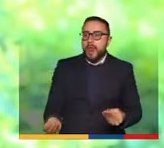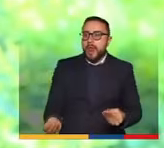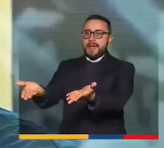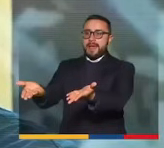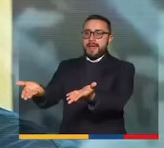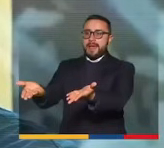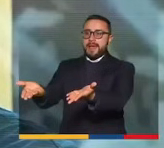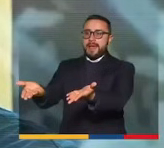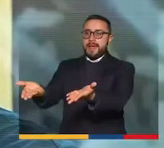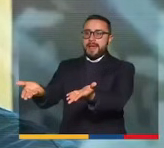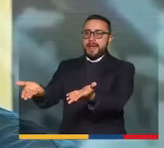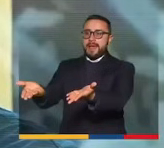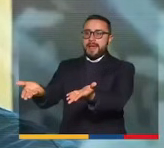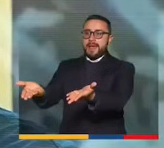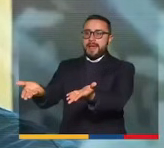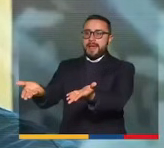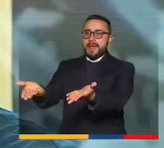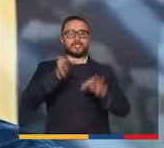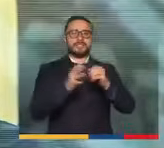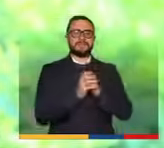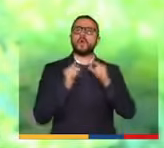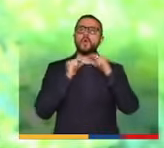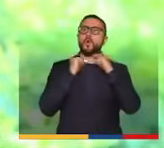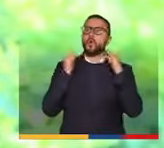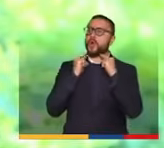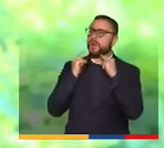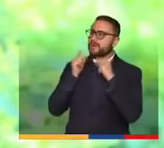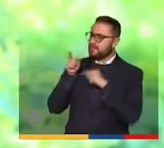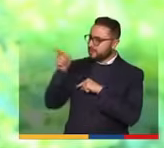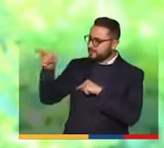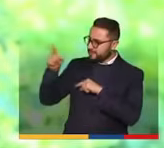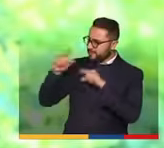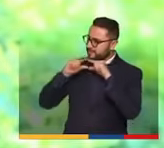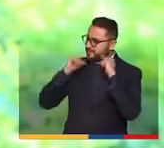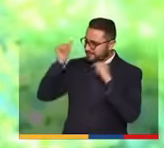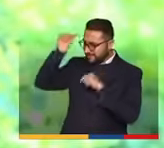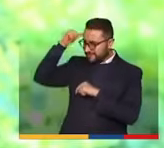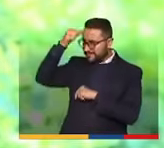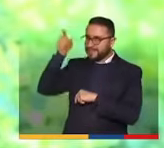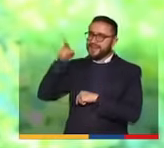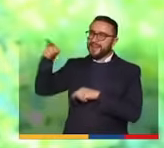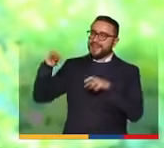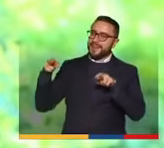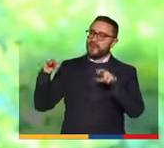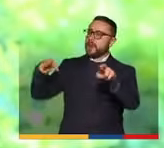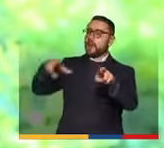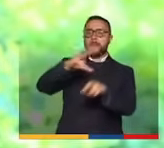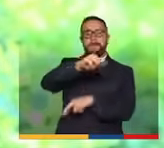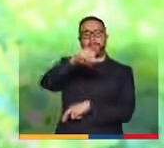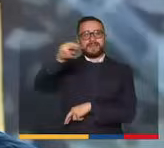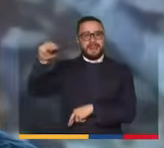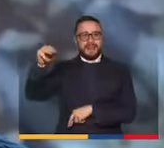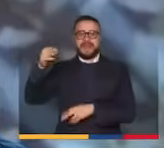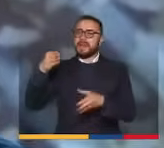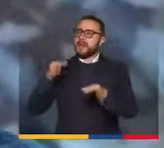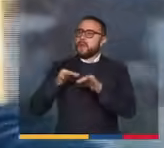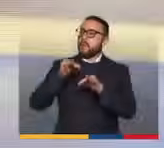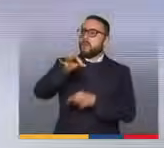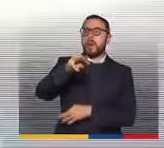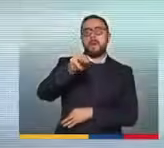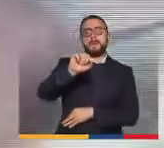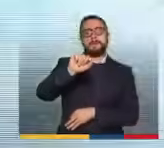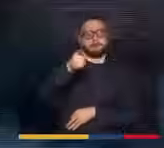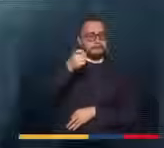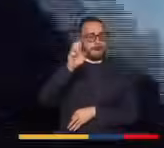Un padre, no me acuerdo si fue usted, padre, ¿sí?, que me lo encontré por allá cruzando el río Magdalena hacia Magangué, creo que